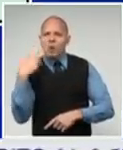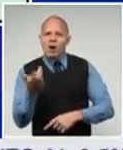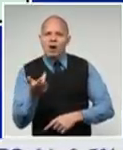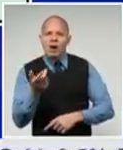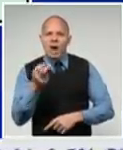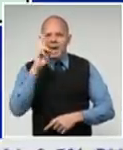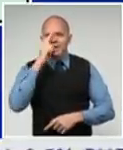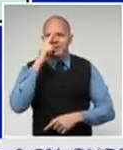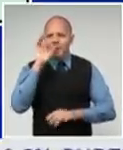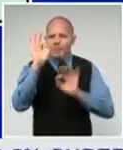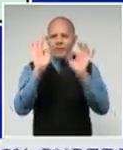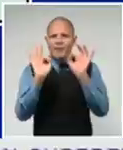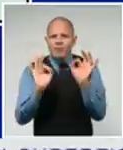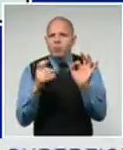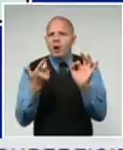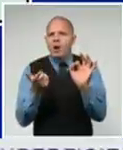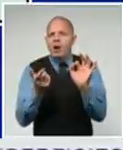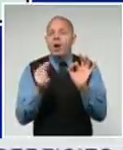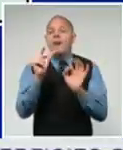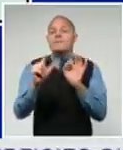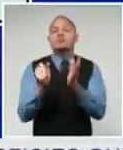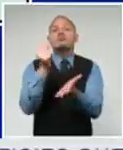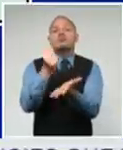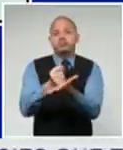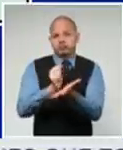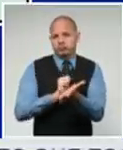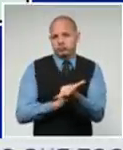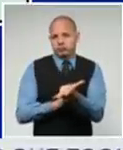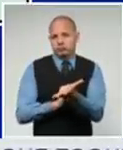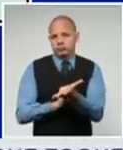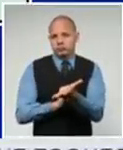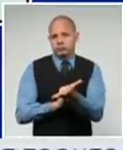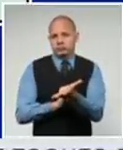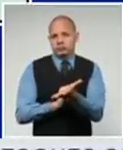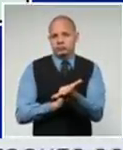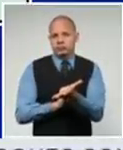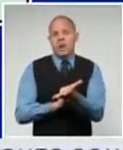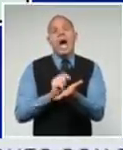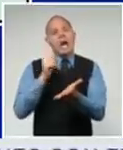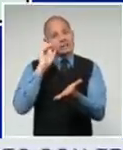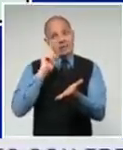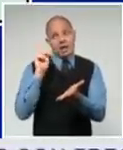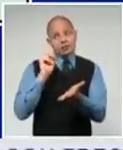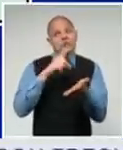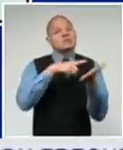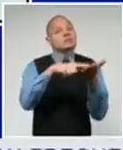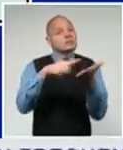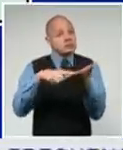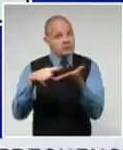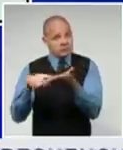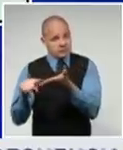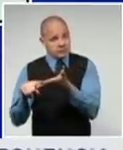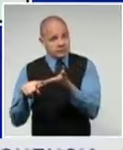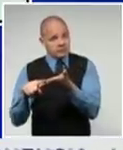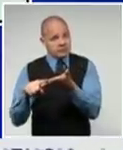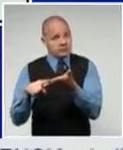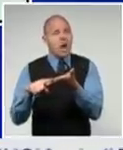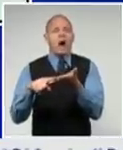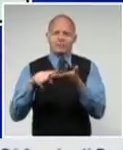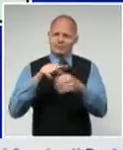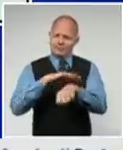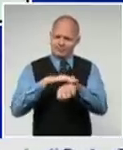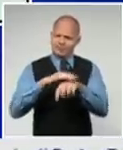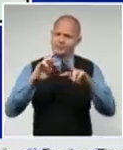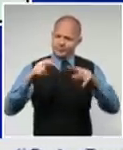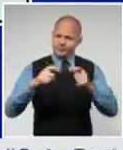reporte de los confirmados, de cada el reporte semanal, y las bolitas rojas